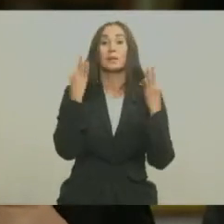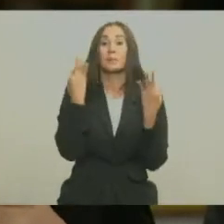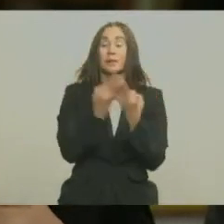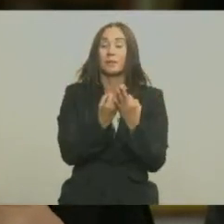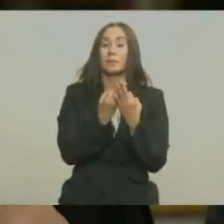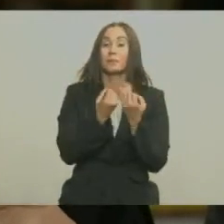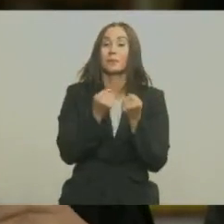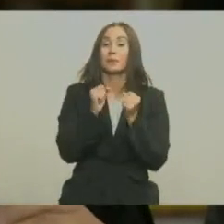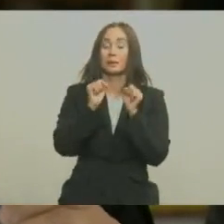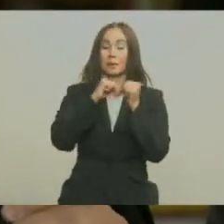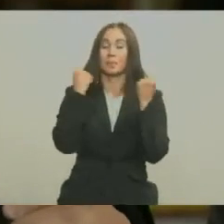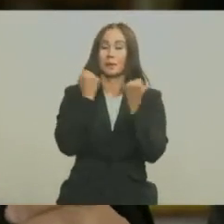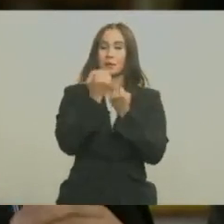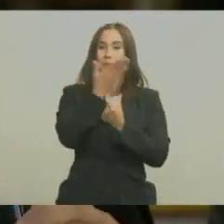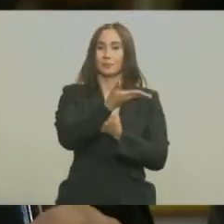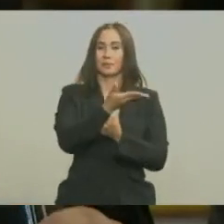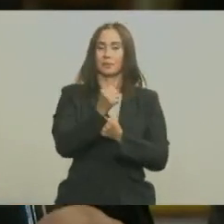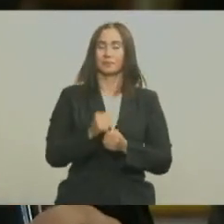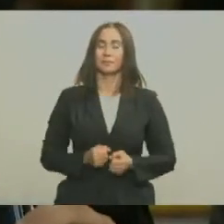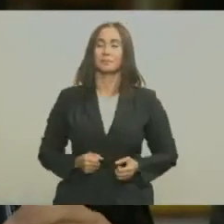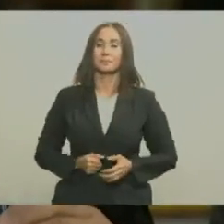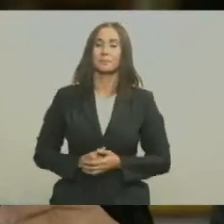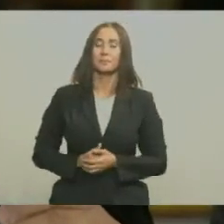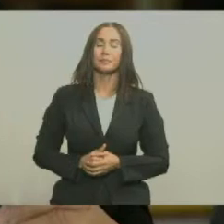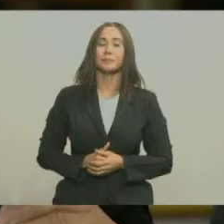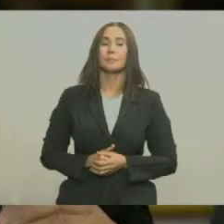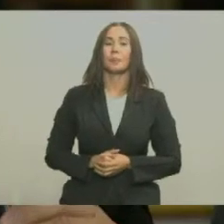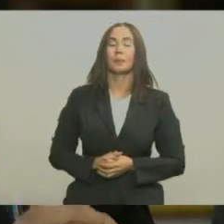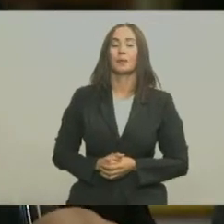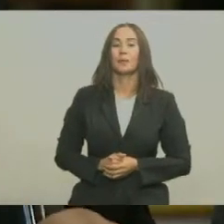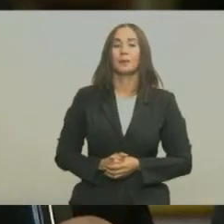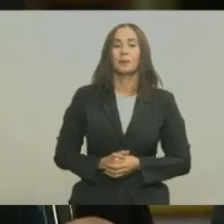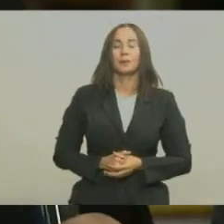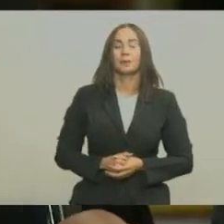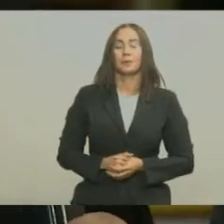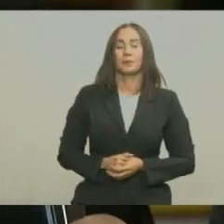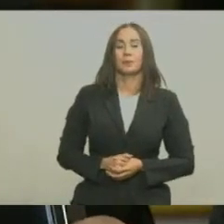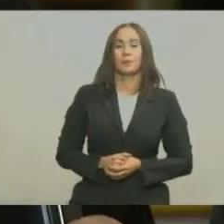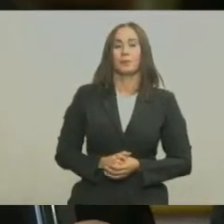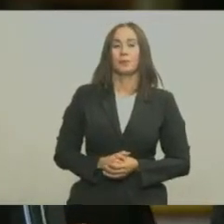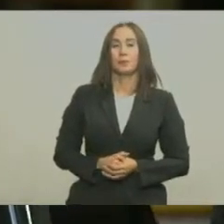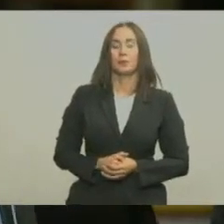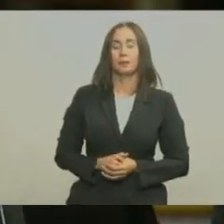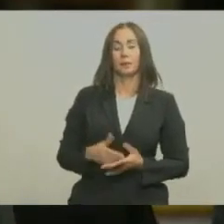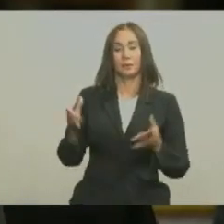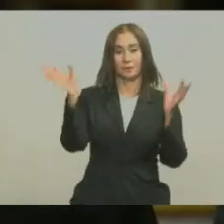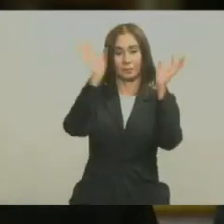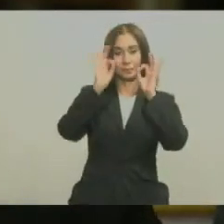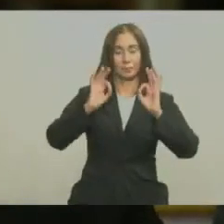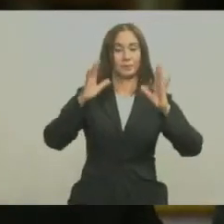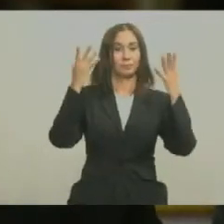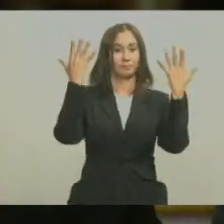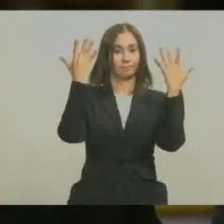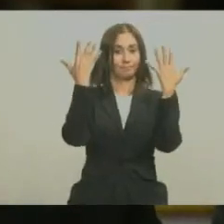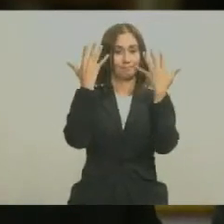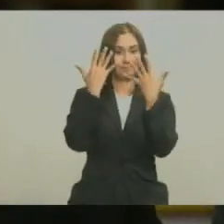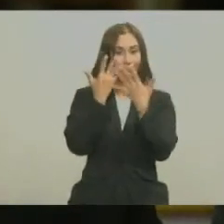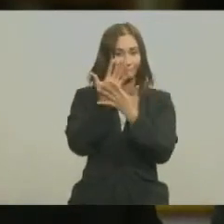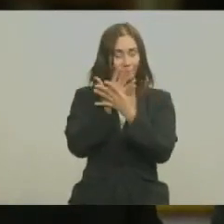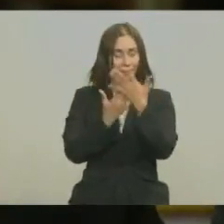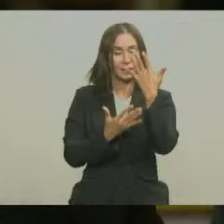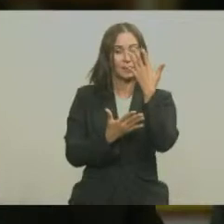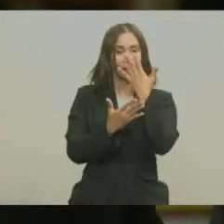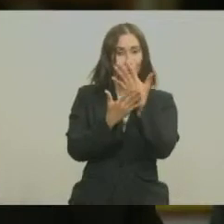una sociedad, de manera que con las dos manos, señor presidente, nosotros